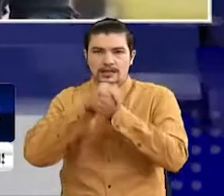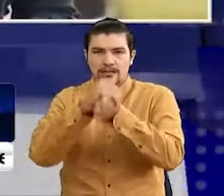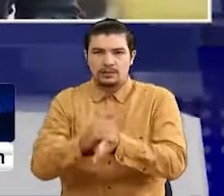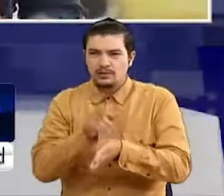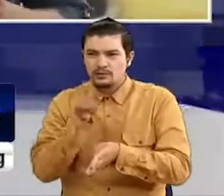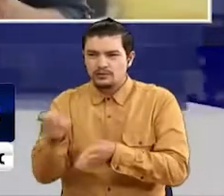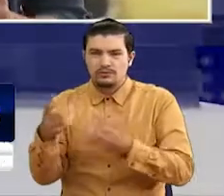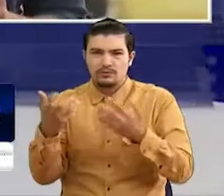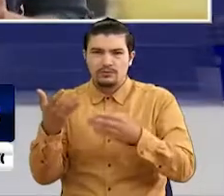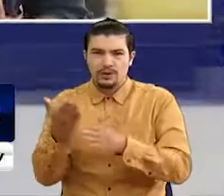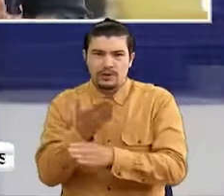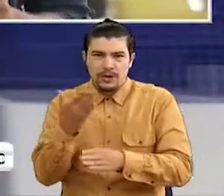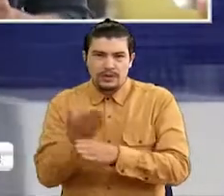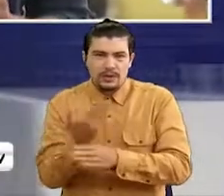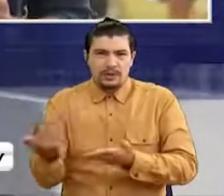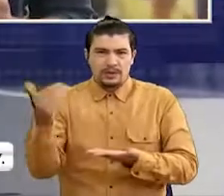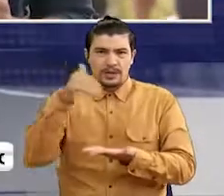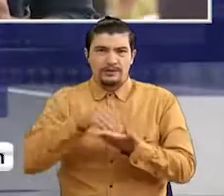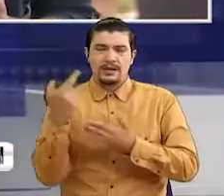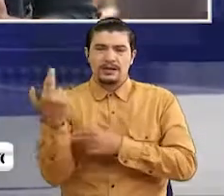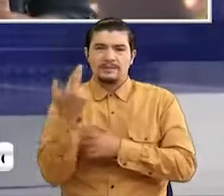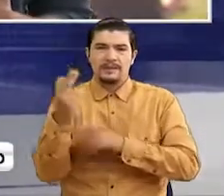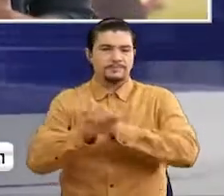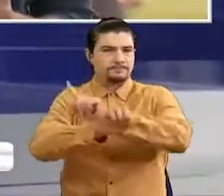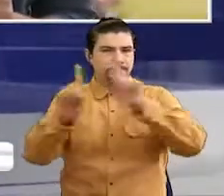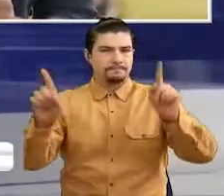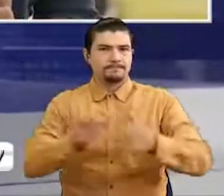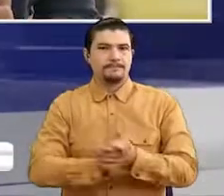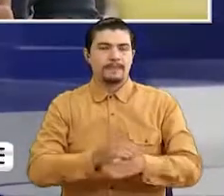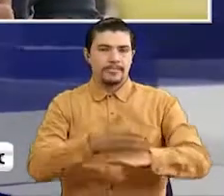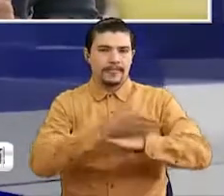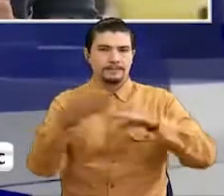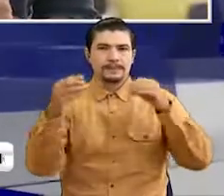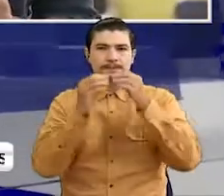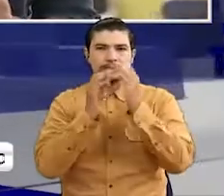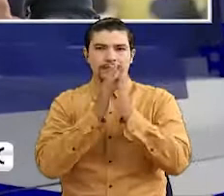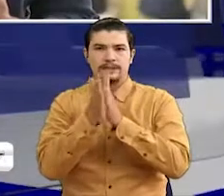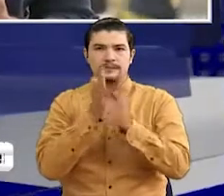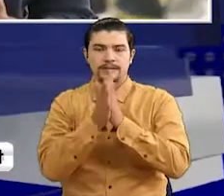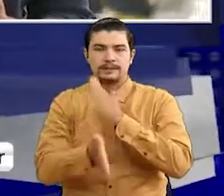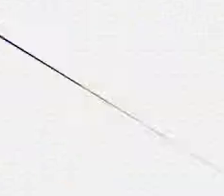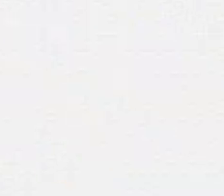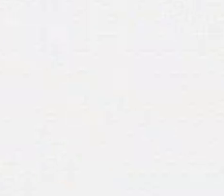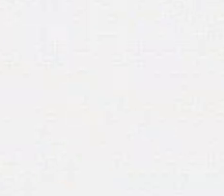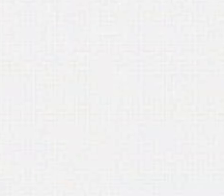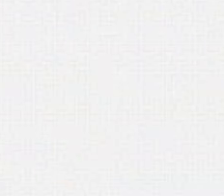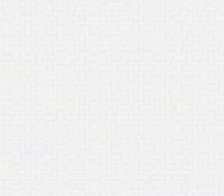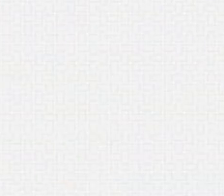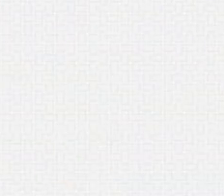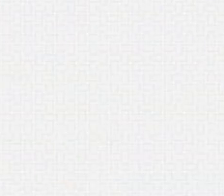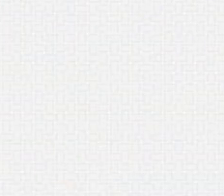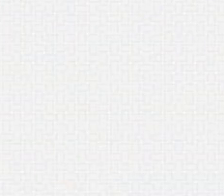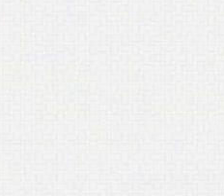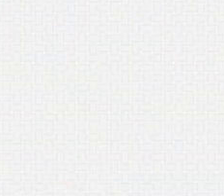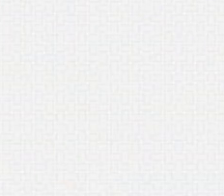inconvenientes no se vuelvan a presentar esto es todo por el momento sigan en estudio buenas tardes